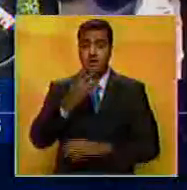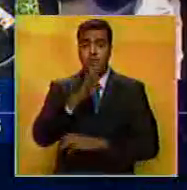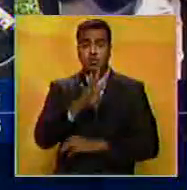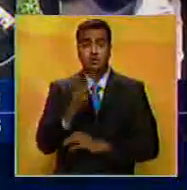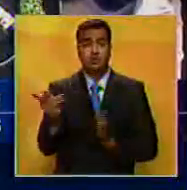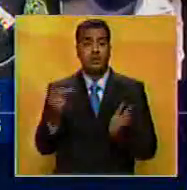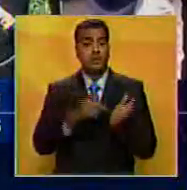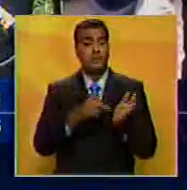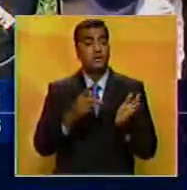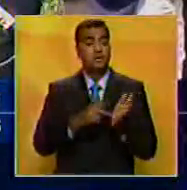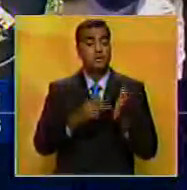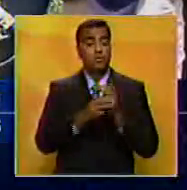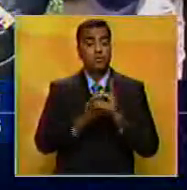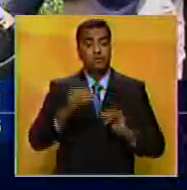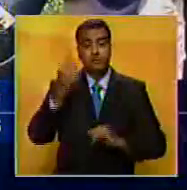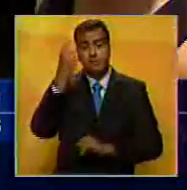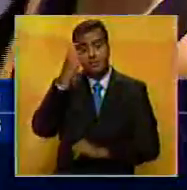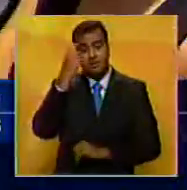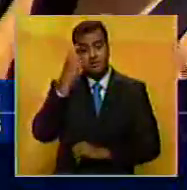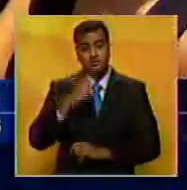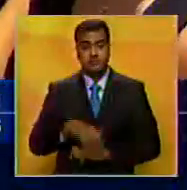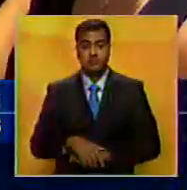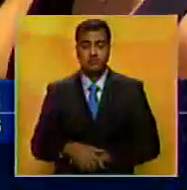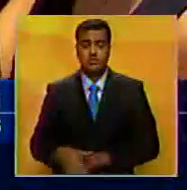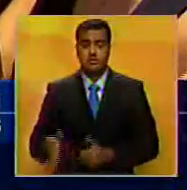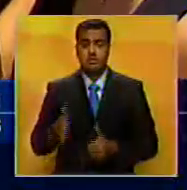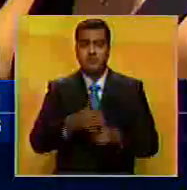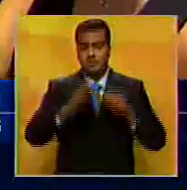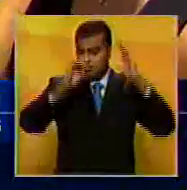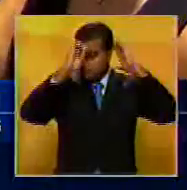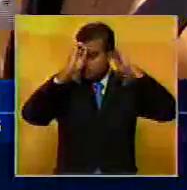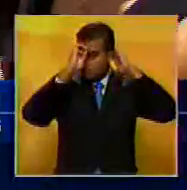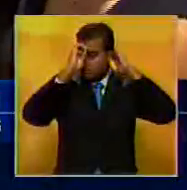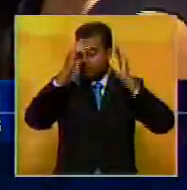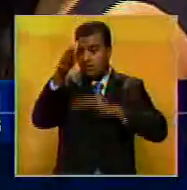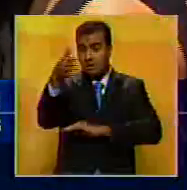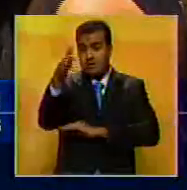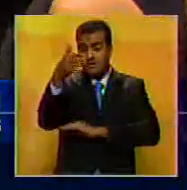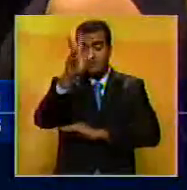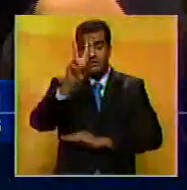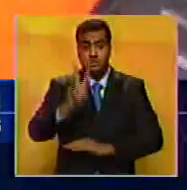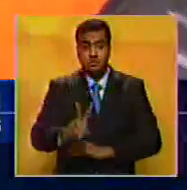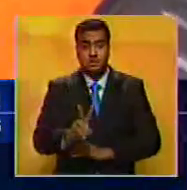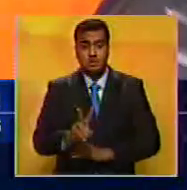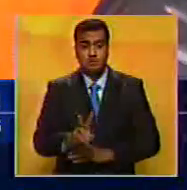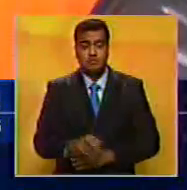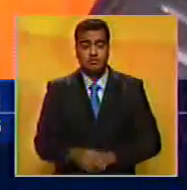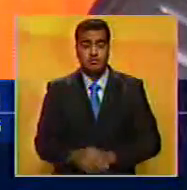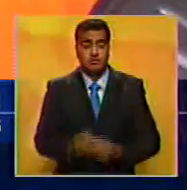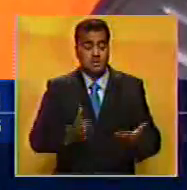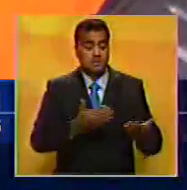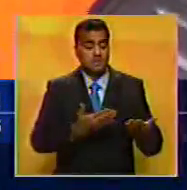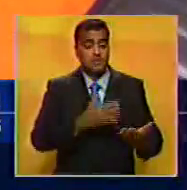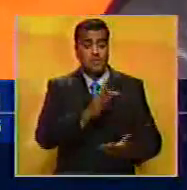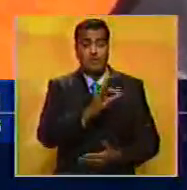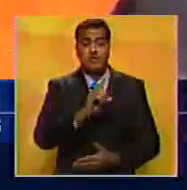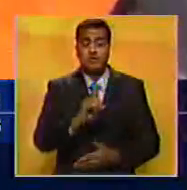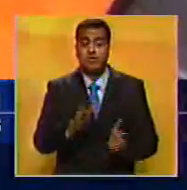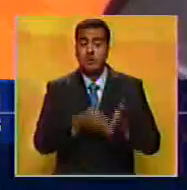que había acudido en los últimos días, llevando una gorra, la bandera de Venezuela y el Salmo 91 de la